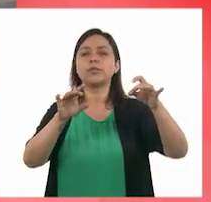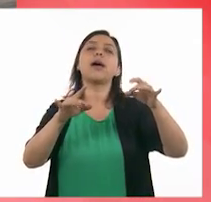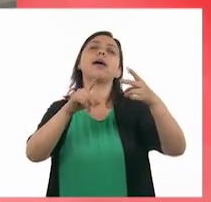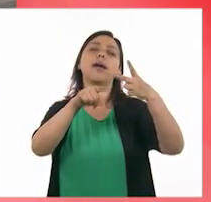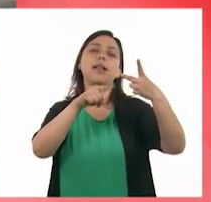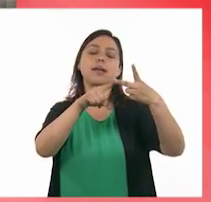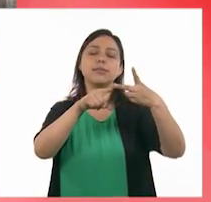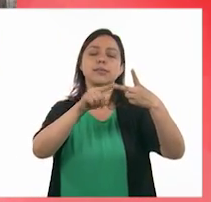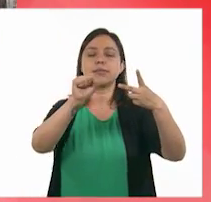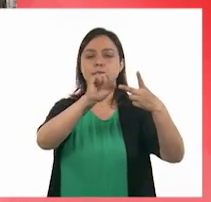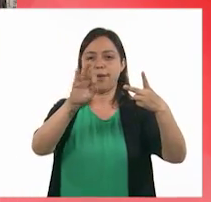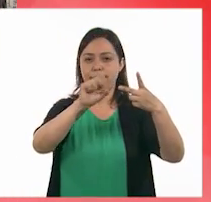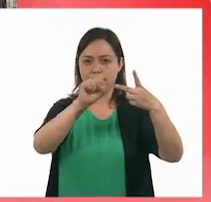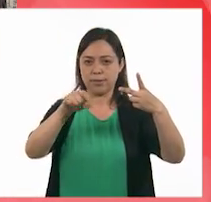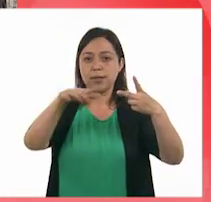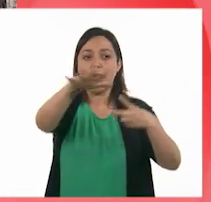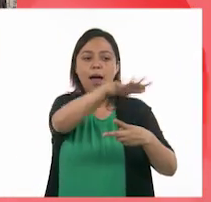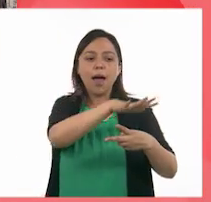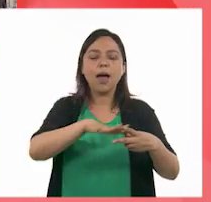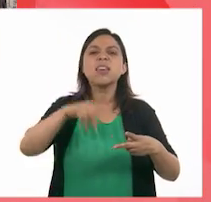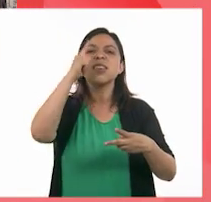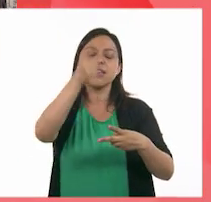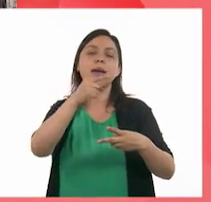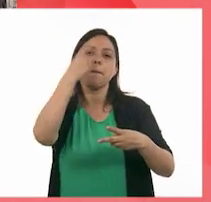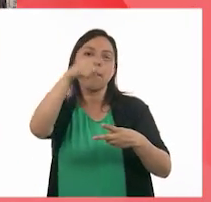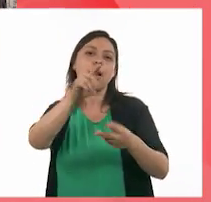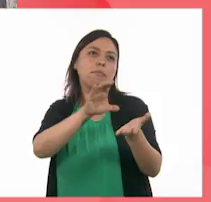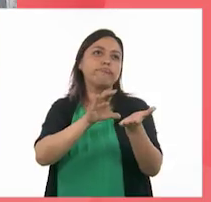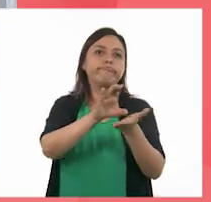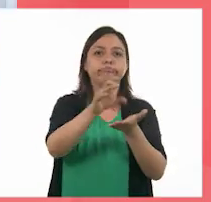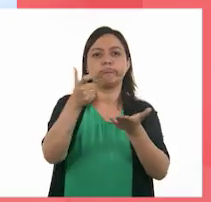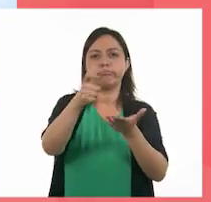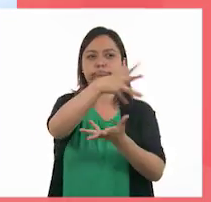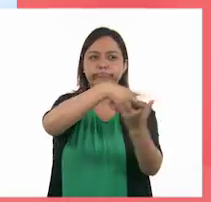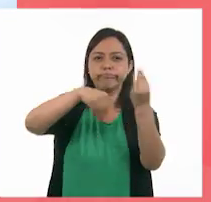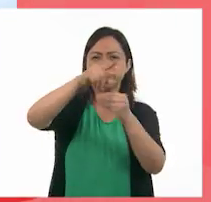un espacio viable para la inversión en todos los rubros.